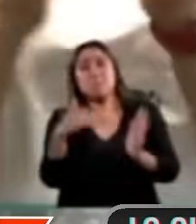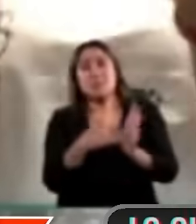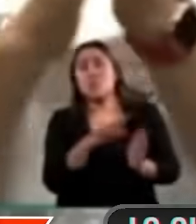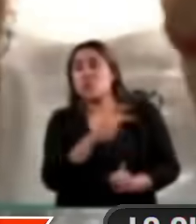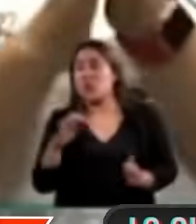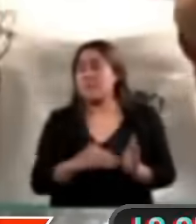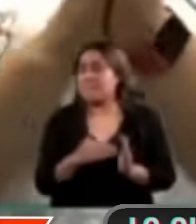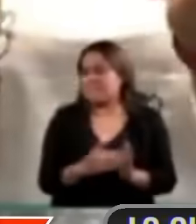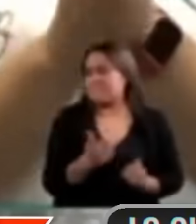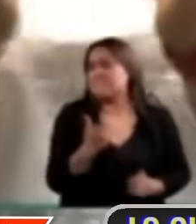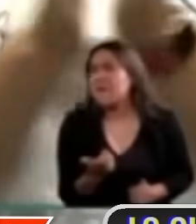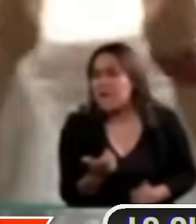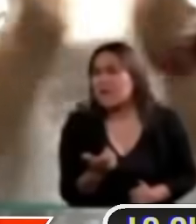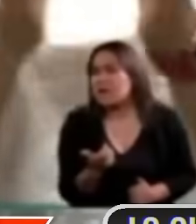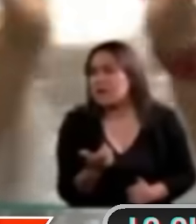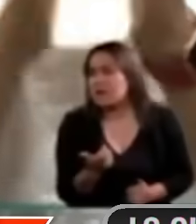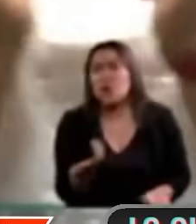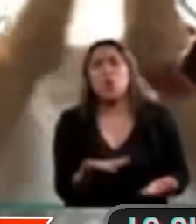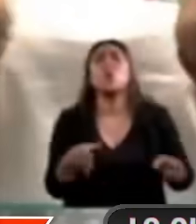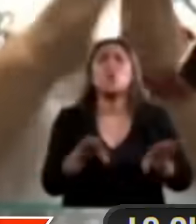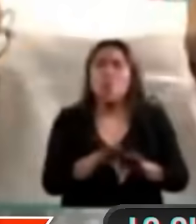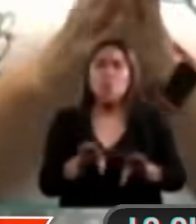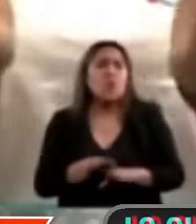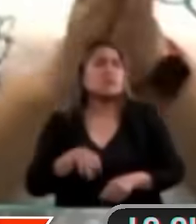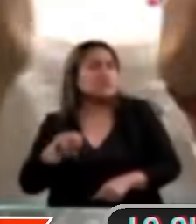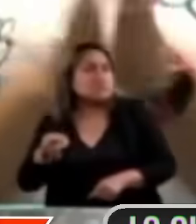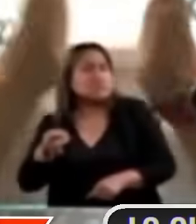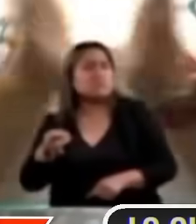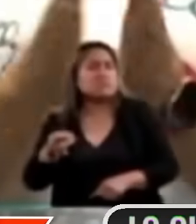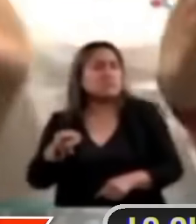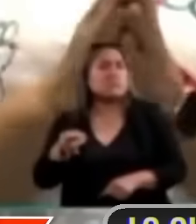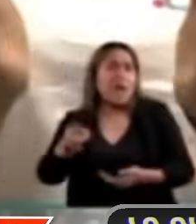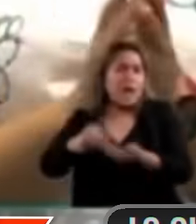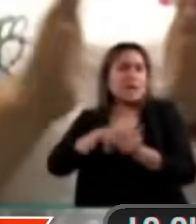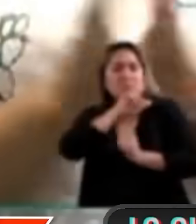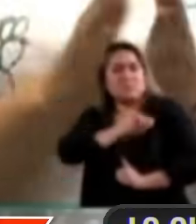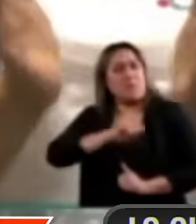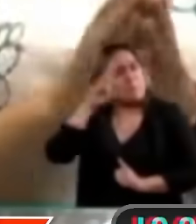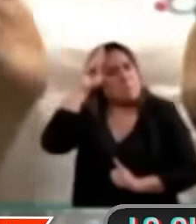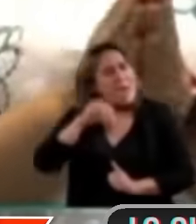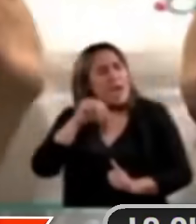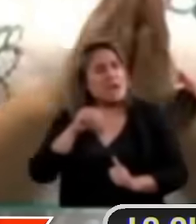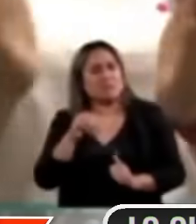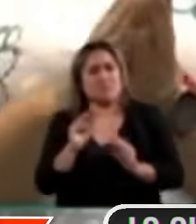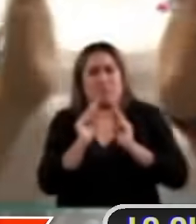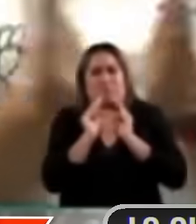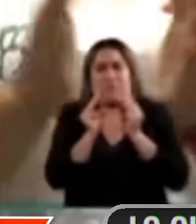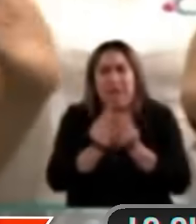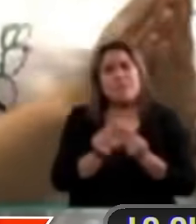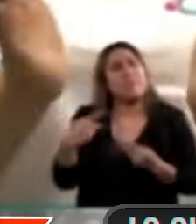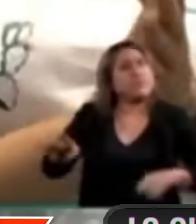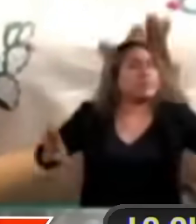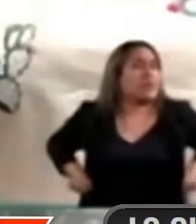1.400 millones de pesos y cómo echan a andar su cártel inmobiliario. Eso es lo que saben